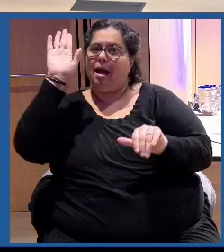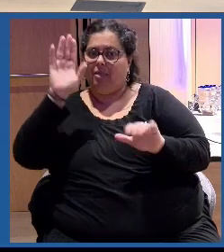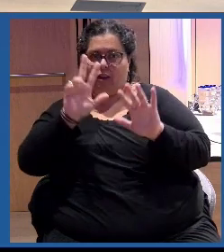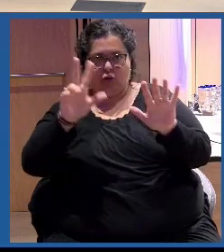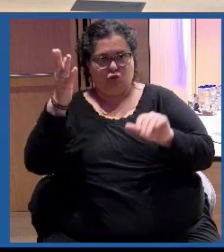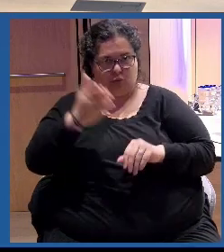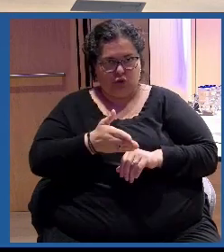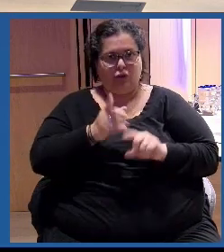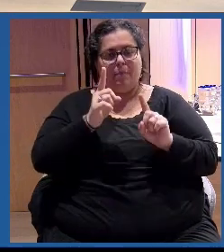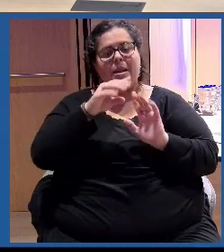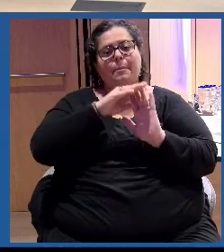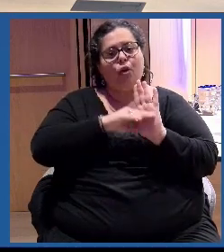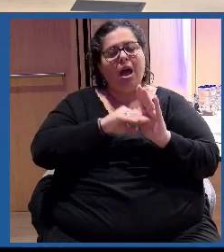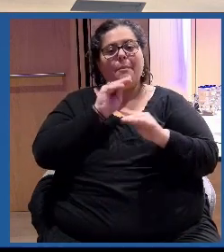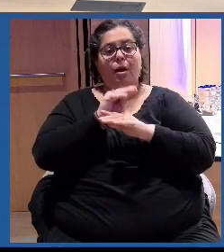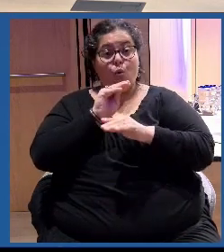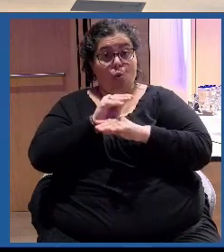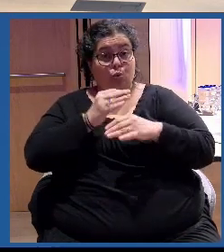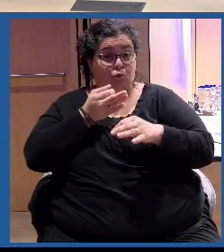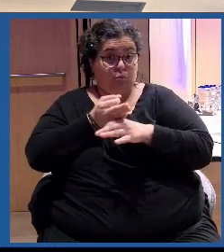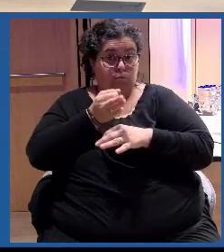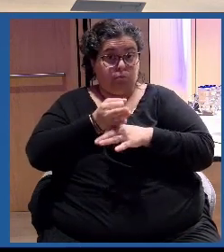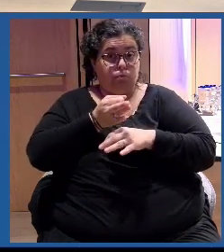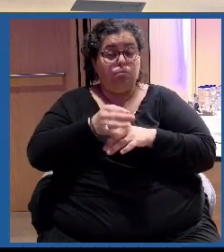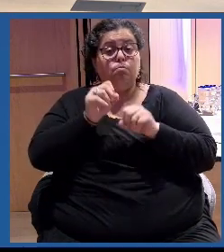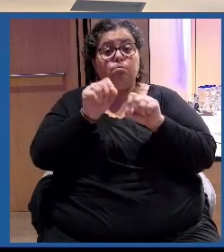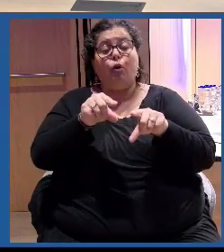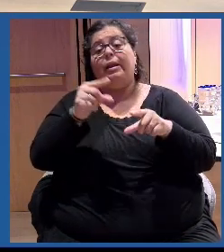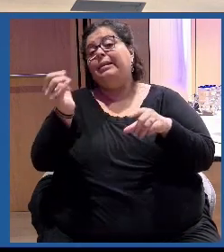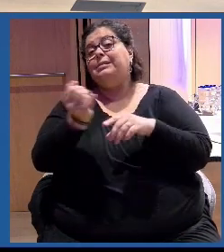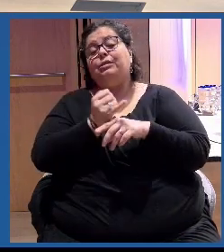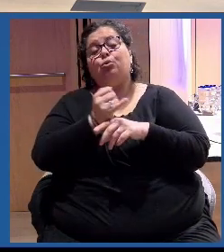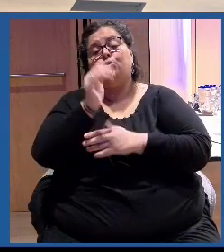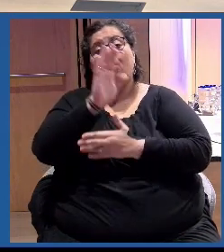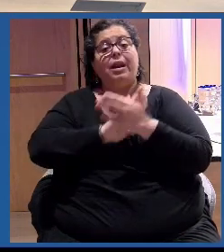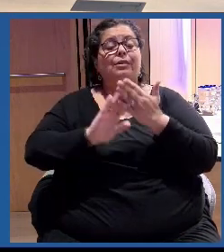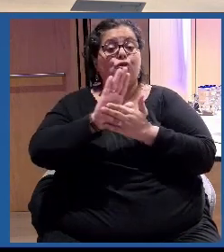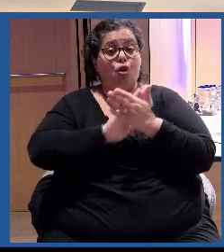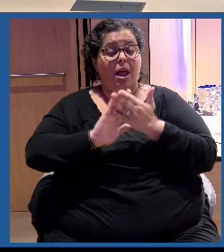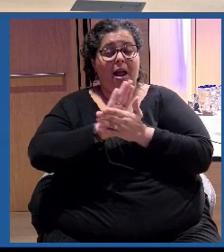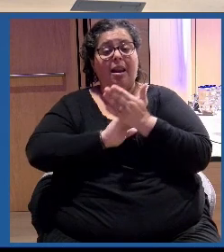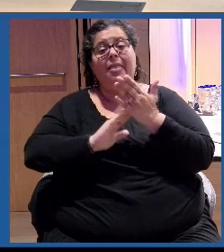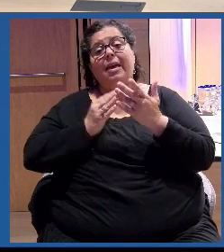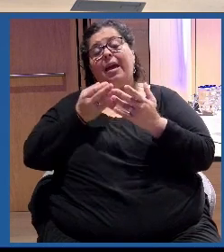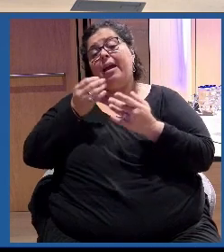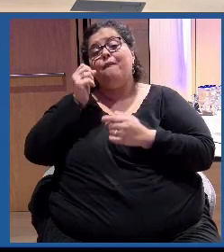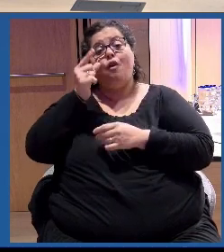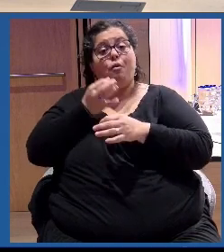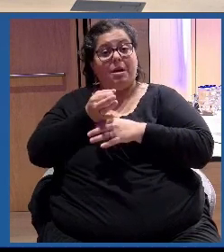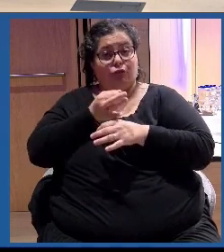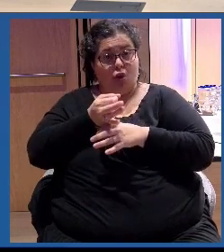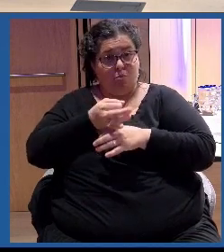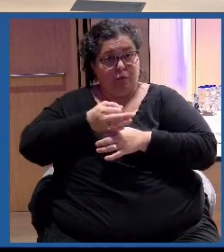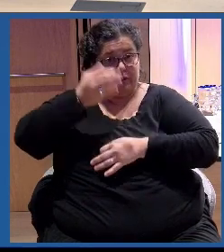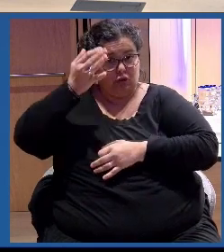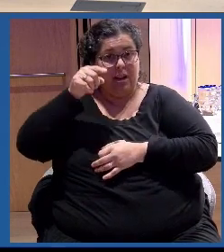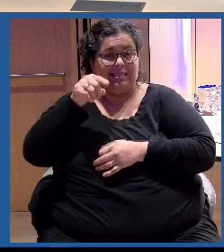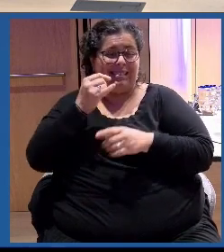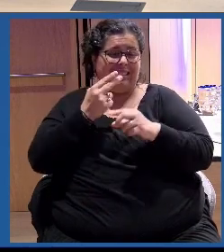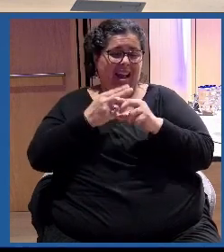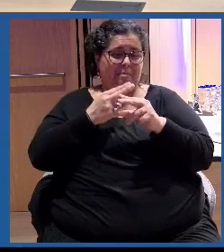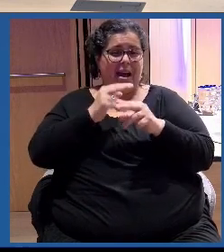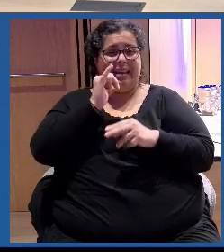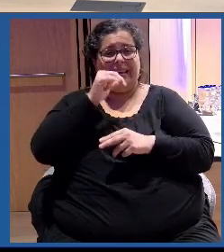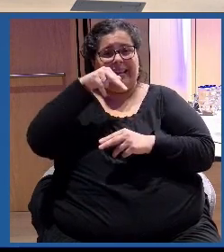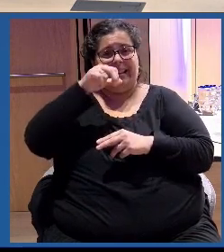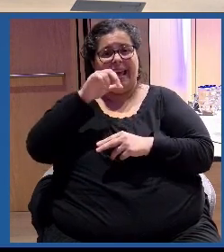programas y los cursos que van a ser impartidos o que sean impartidos por el Instituto Nacional de Formación Profesional, que es INEFOP acá en